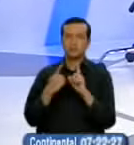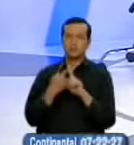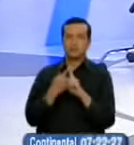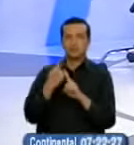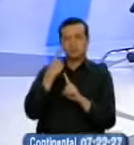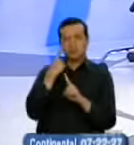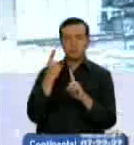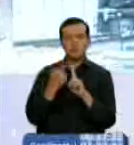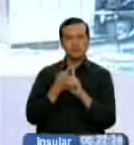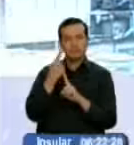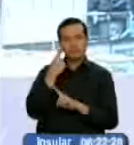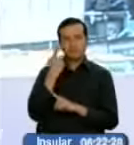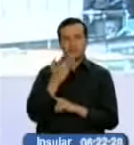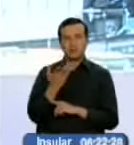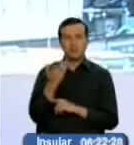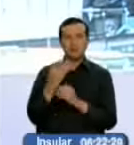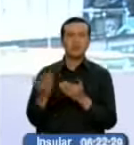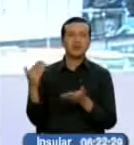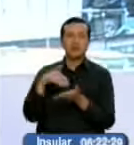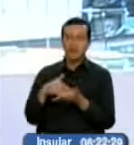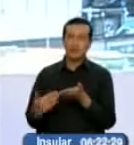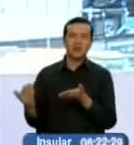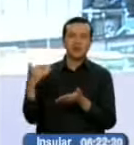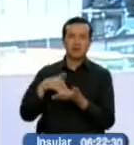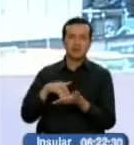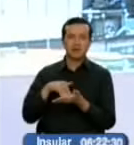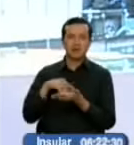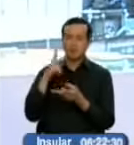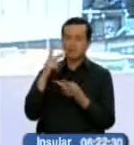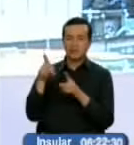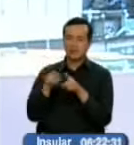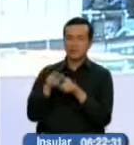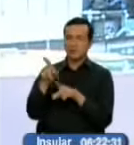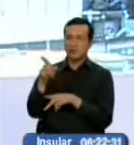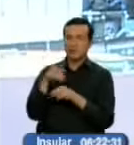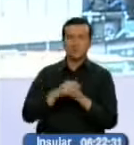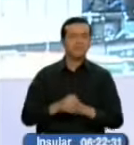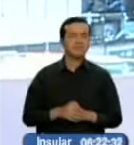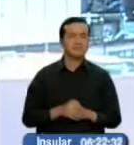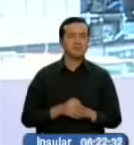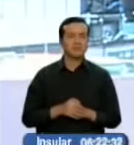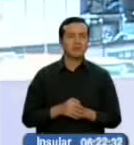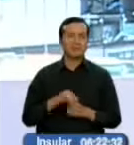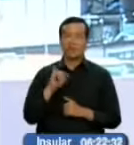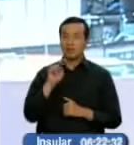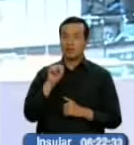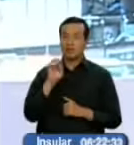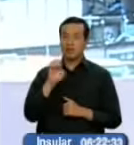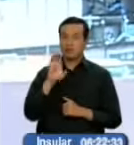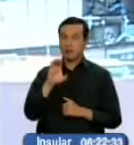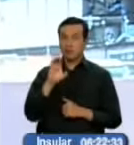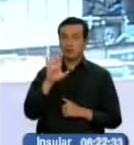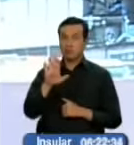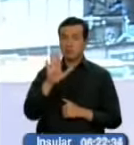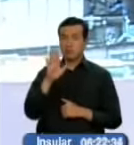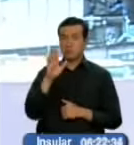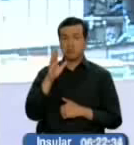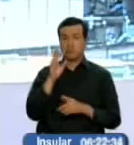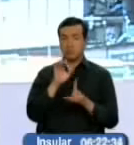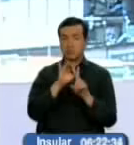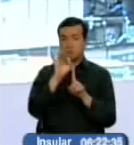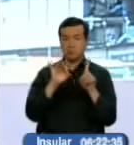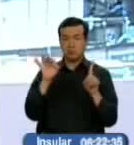que se está en este momento repitiendo a cada momento y también le oigo a César, ¿no? De acuerdo a lo que es el INEG, y el INEG tiene buenas herramientas